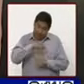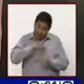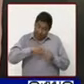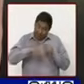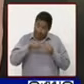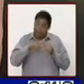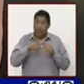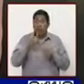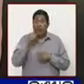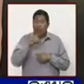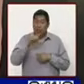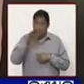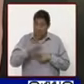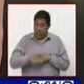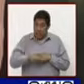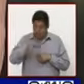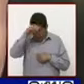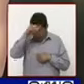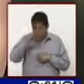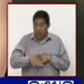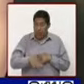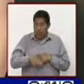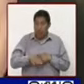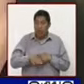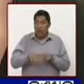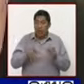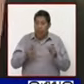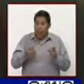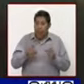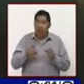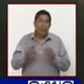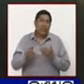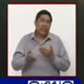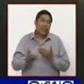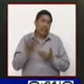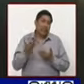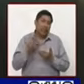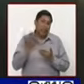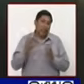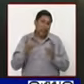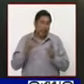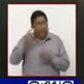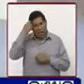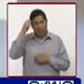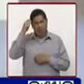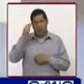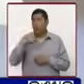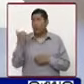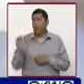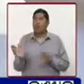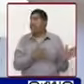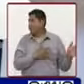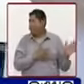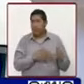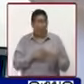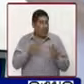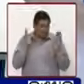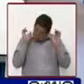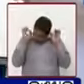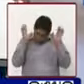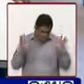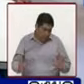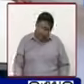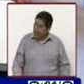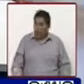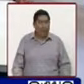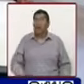entorno de una niña, de un niño, es el agresor sexual, ¿no? Y aquí en este caso el tío. Yo les voy a contar otro caso. Terrible. Con